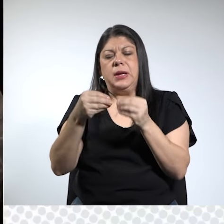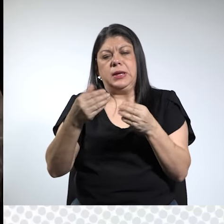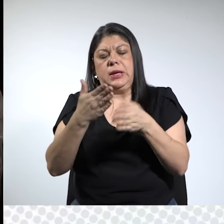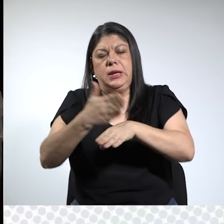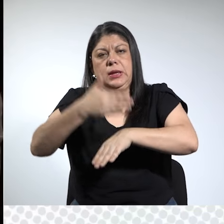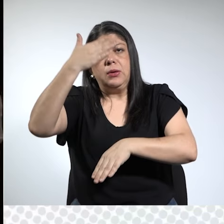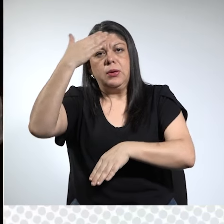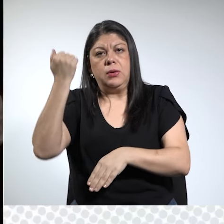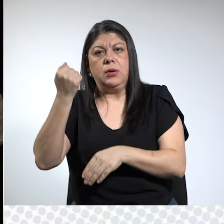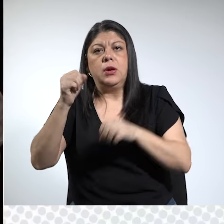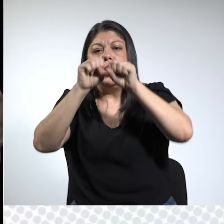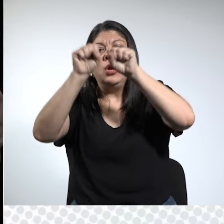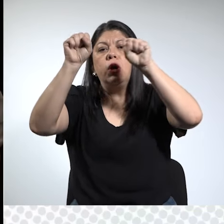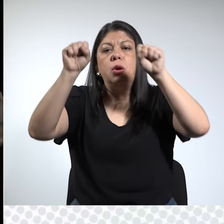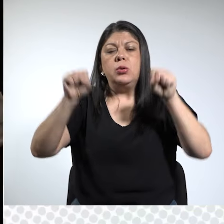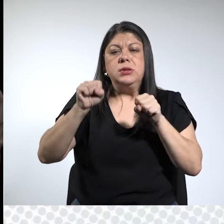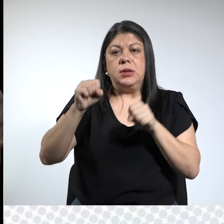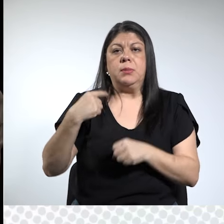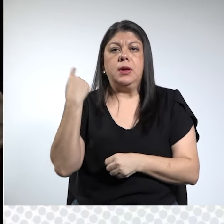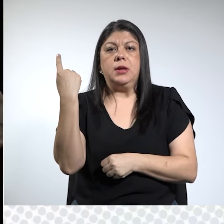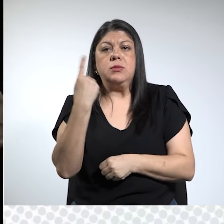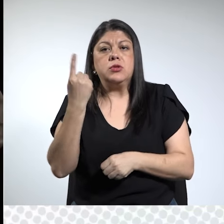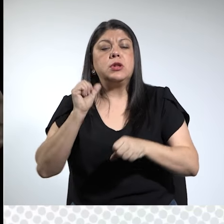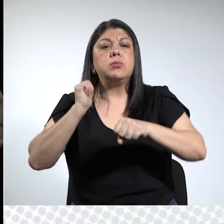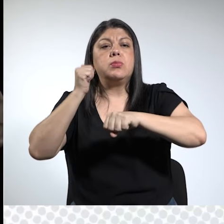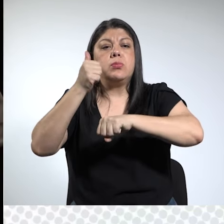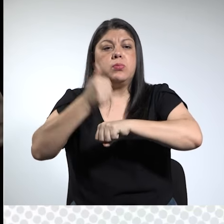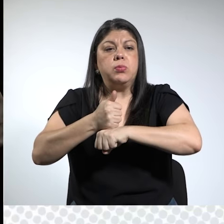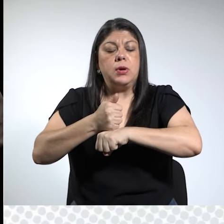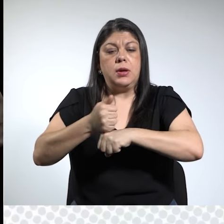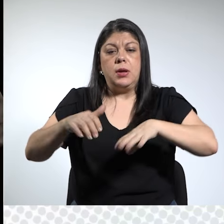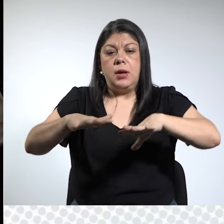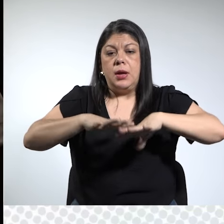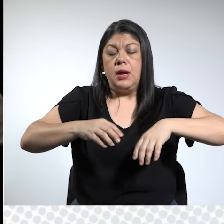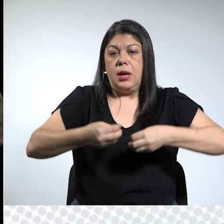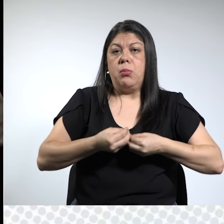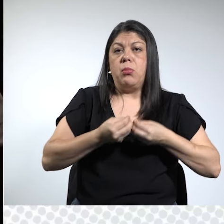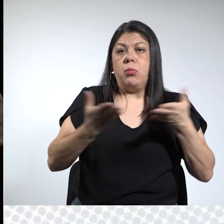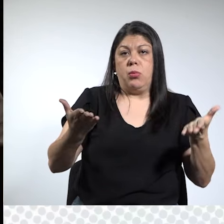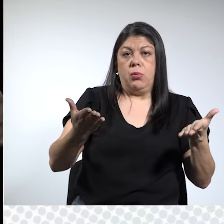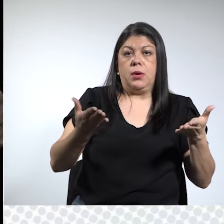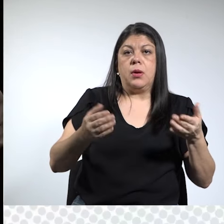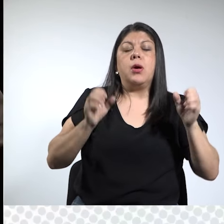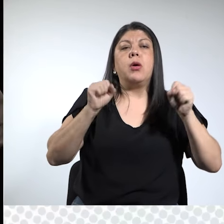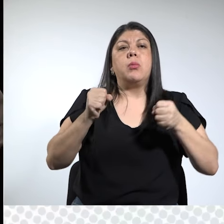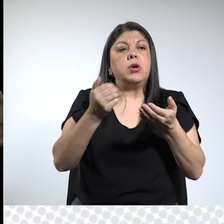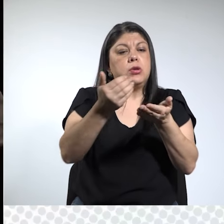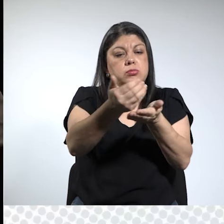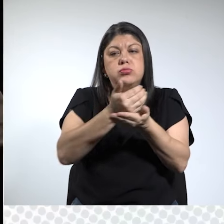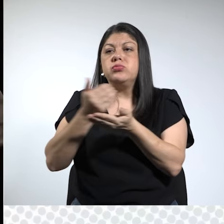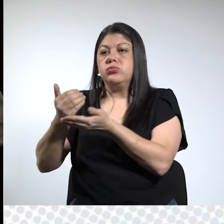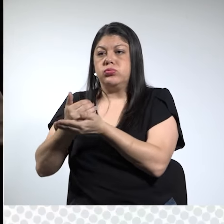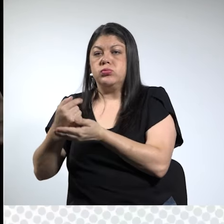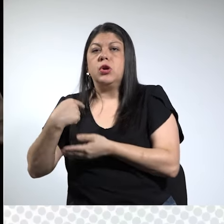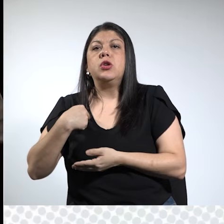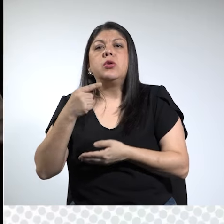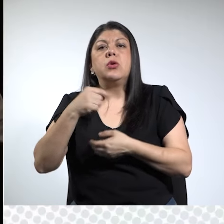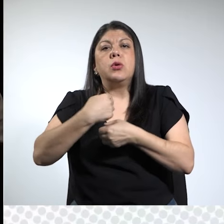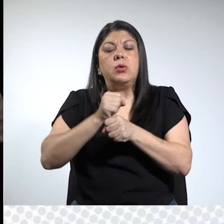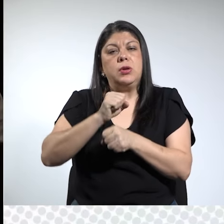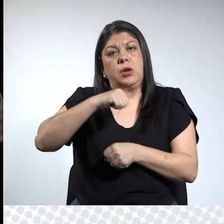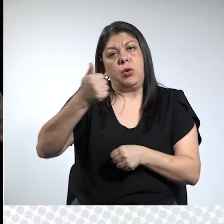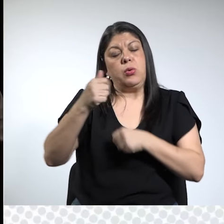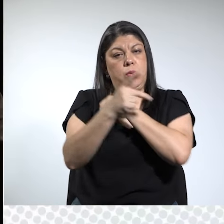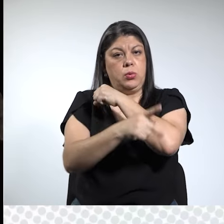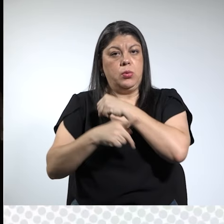se me olvide, los sistemas de gestión que usted implementa en el sector público, esos le liberan recursos. Yo lo he hecho en otros